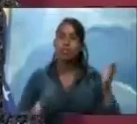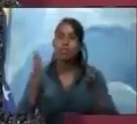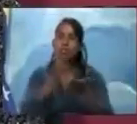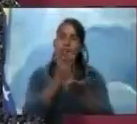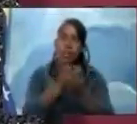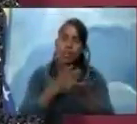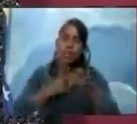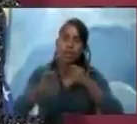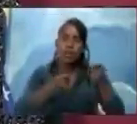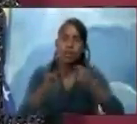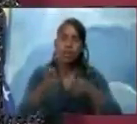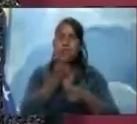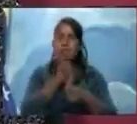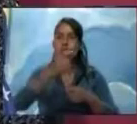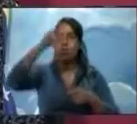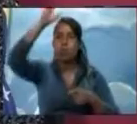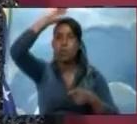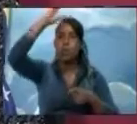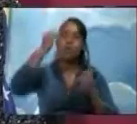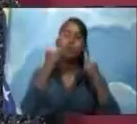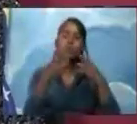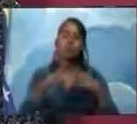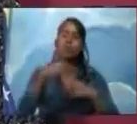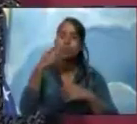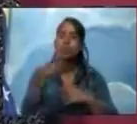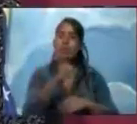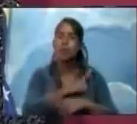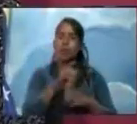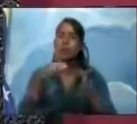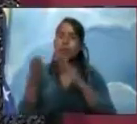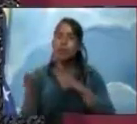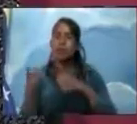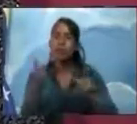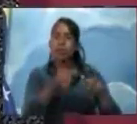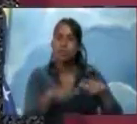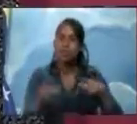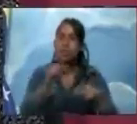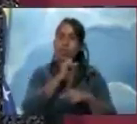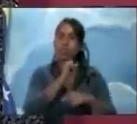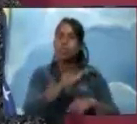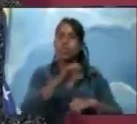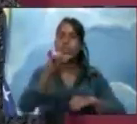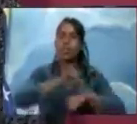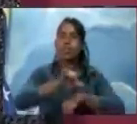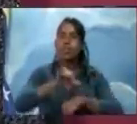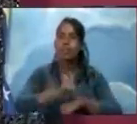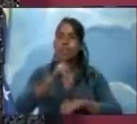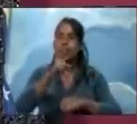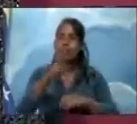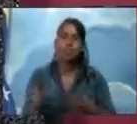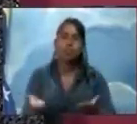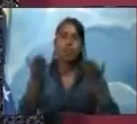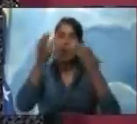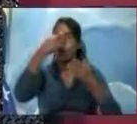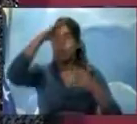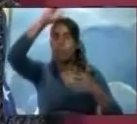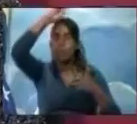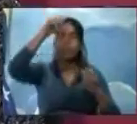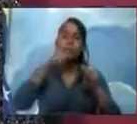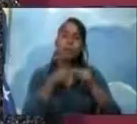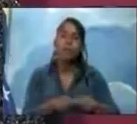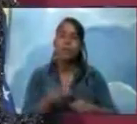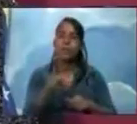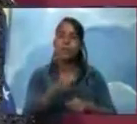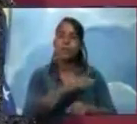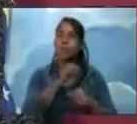dominando el imperio romano, y mucho después, en varios siglos de la historia de la iglesia primitiva, el imperio romano se mantuvo, y